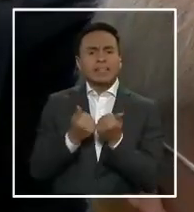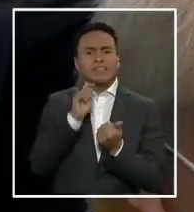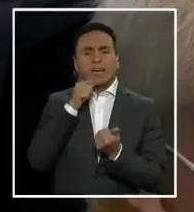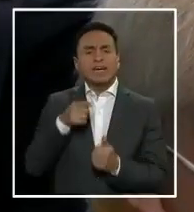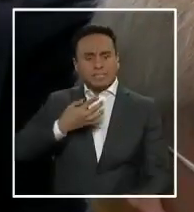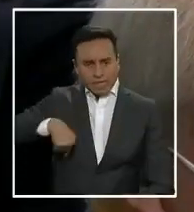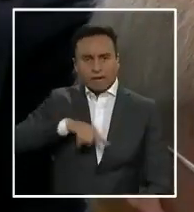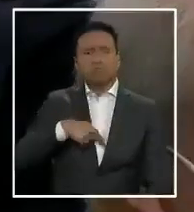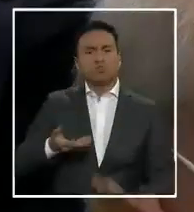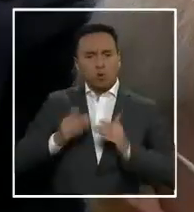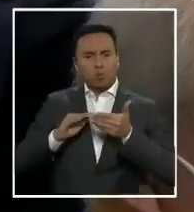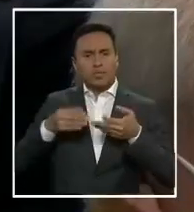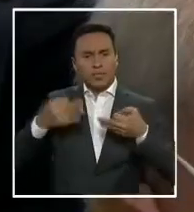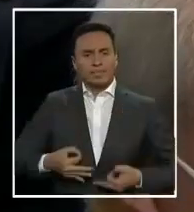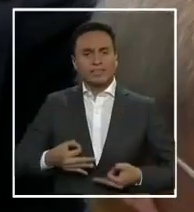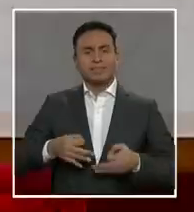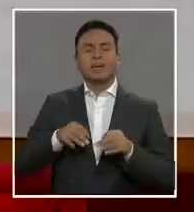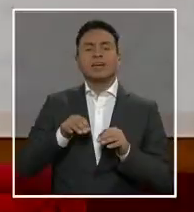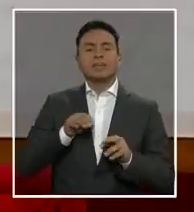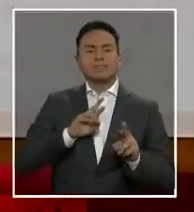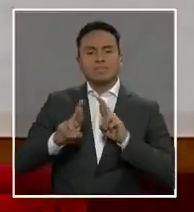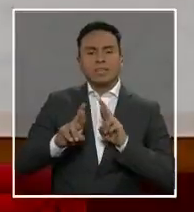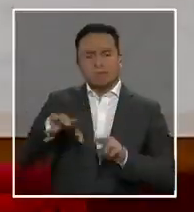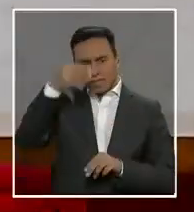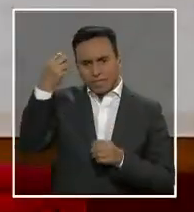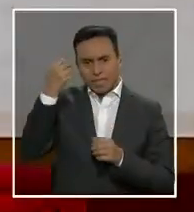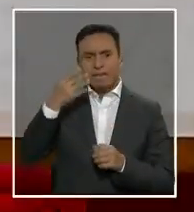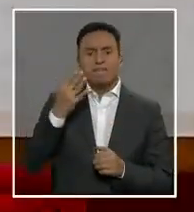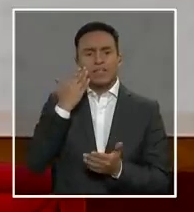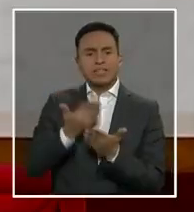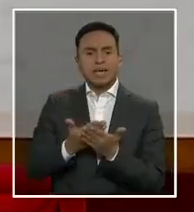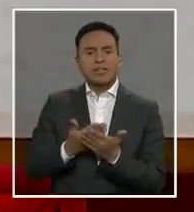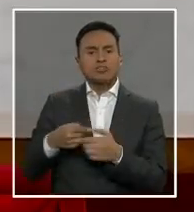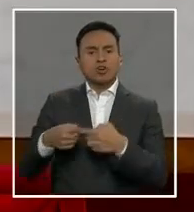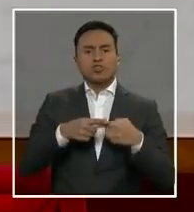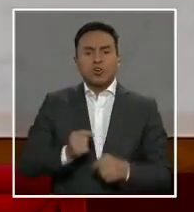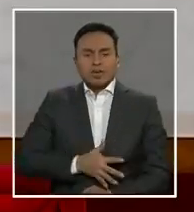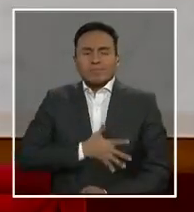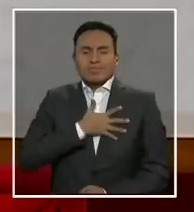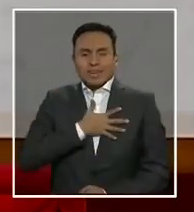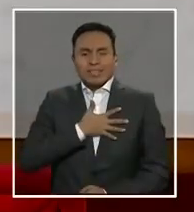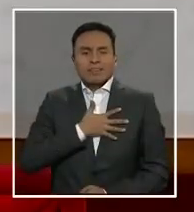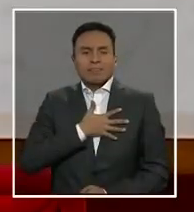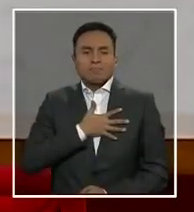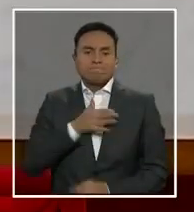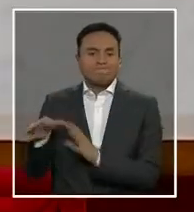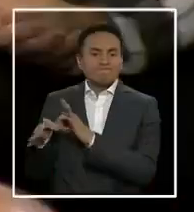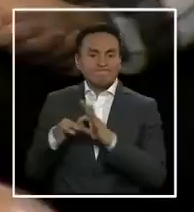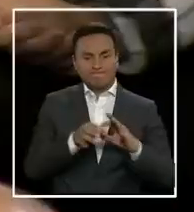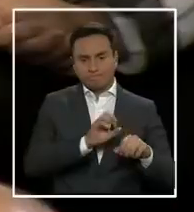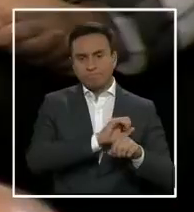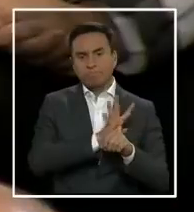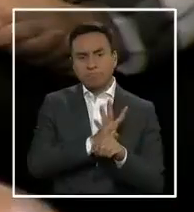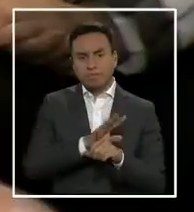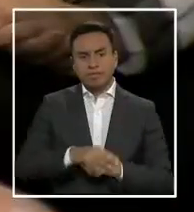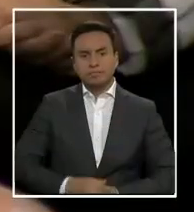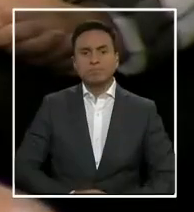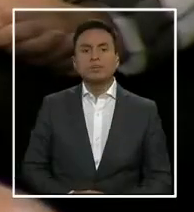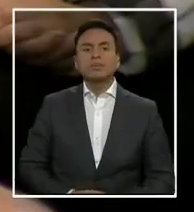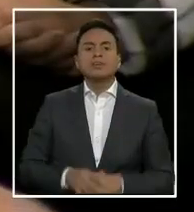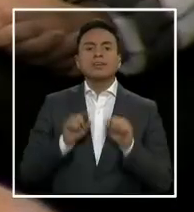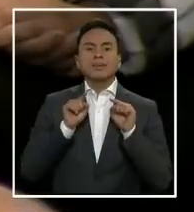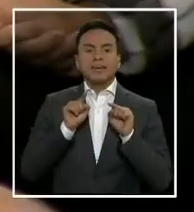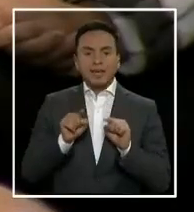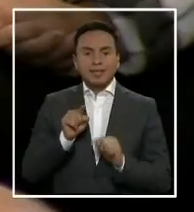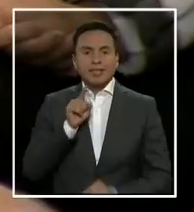que busca responder a las necesidades de aprendizaje y bienestar socio emocional provocados por la pandemia mediante